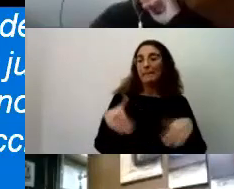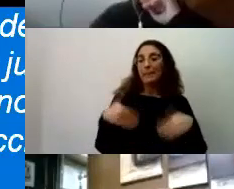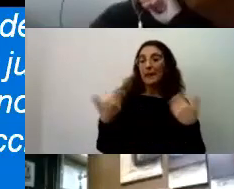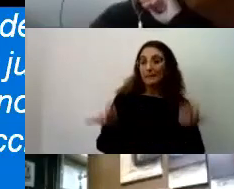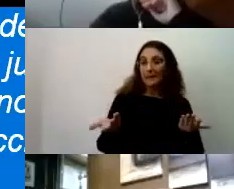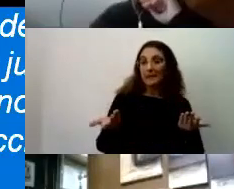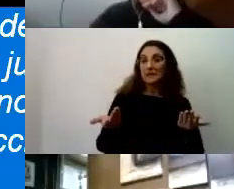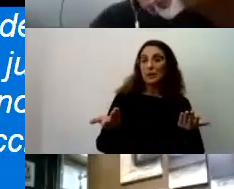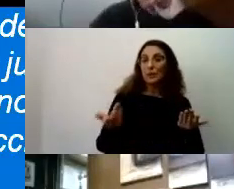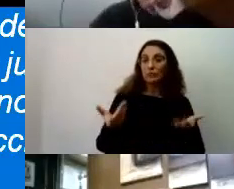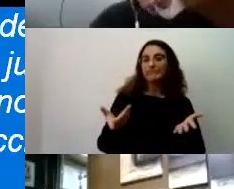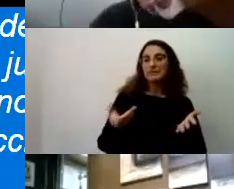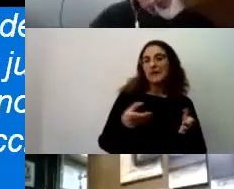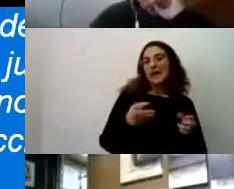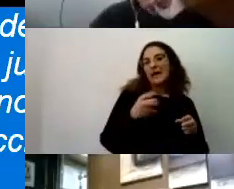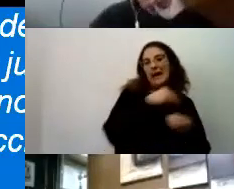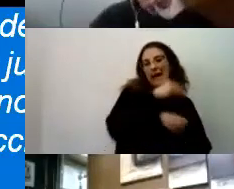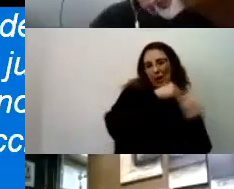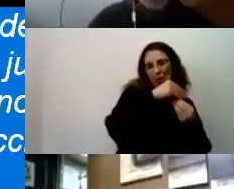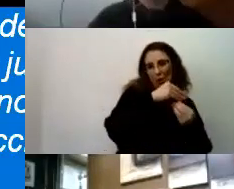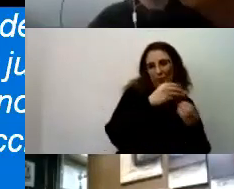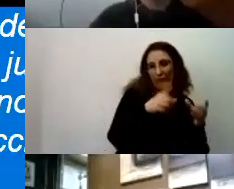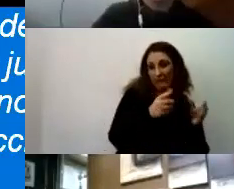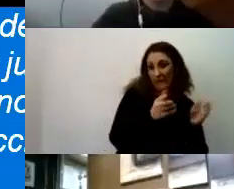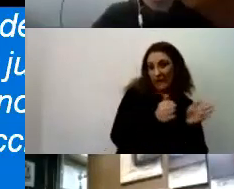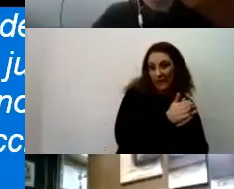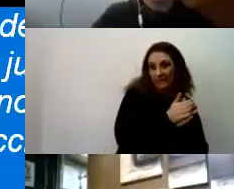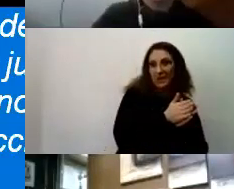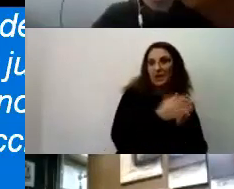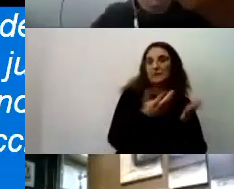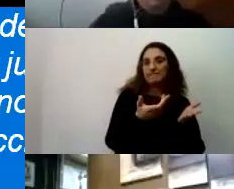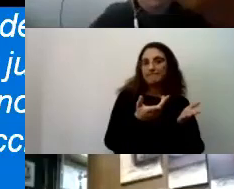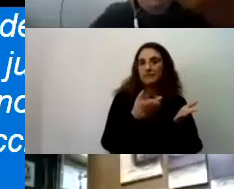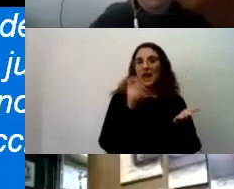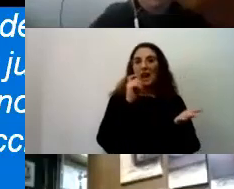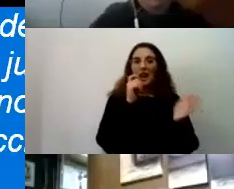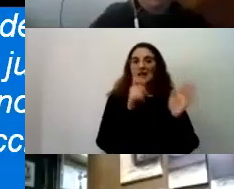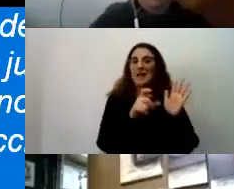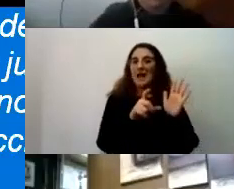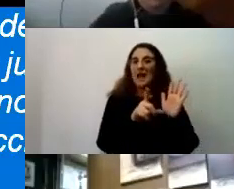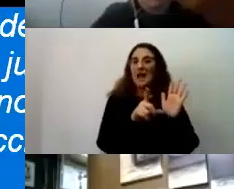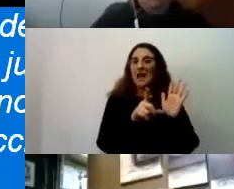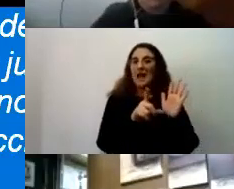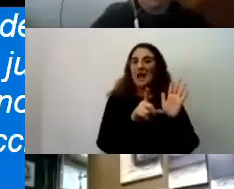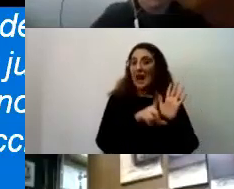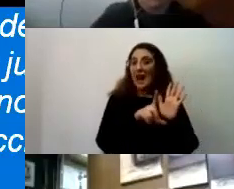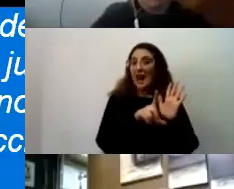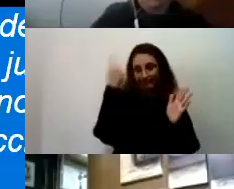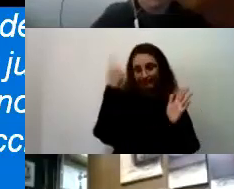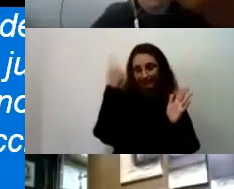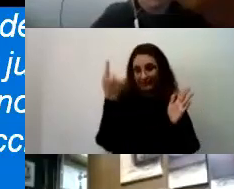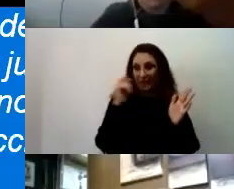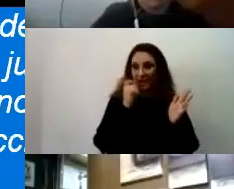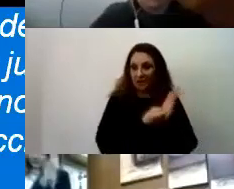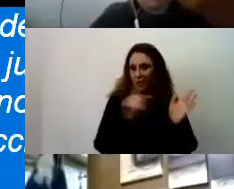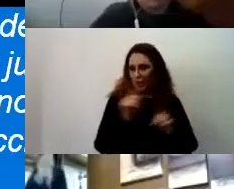más un acompañante. Pues ello no infringe la garantía constitucional de acceder a la justicia en procura de obtener una tutela